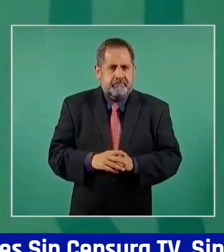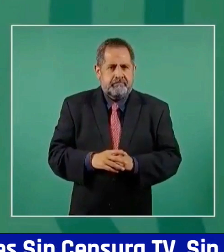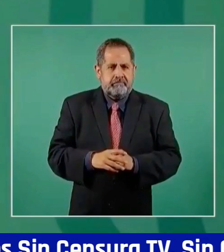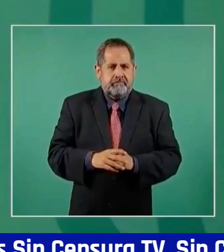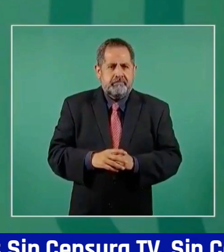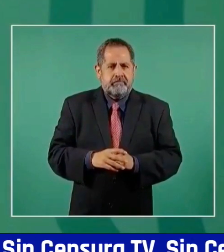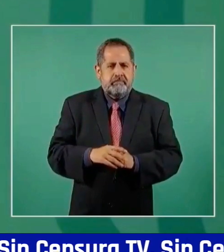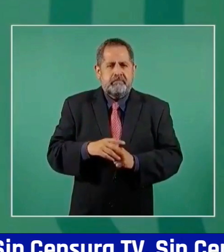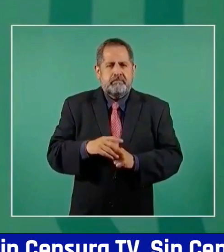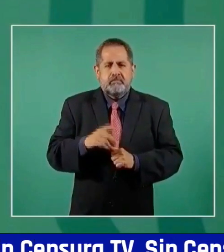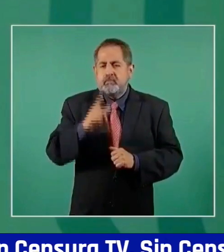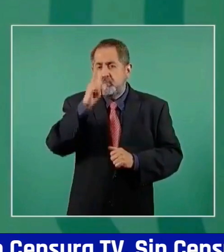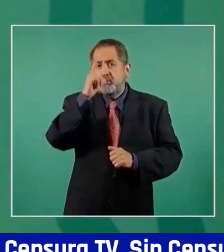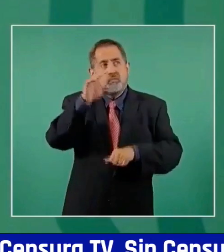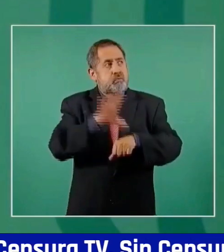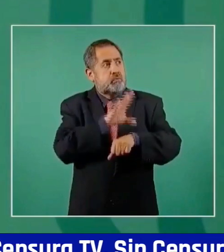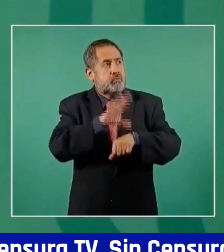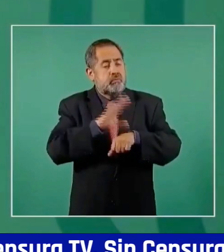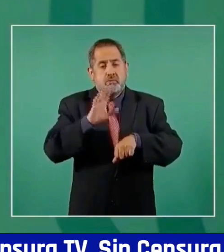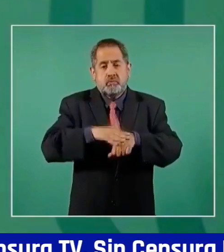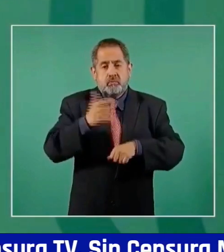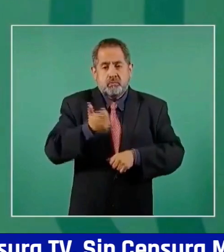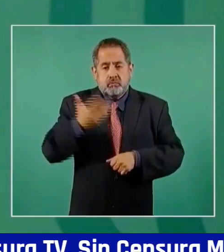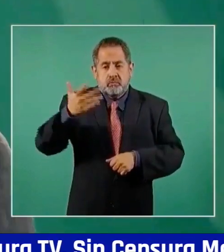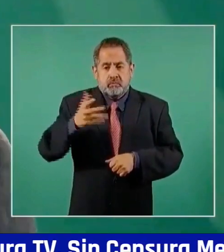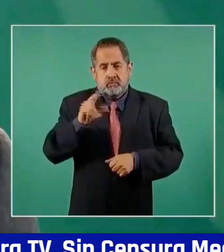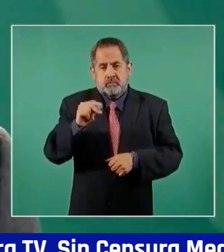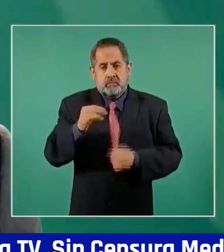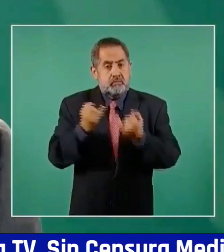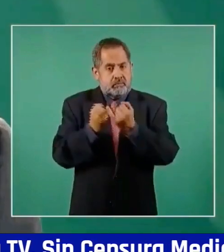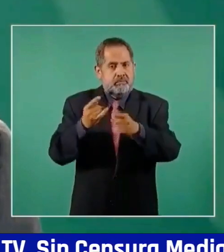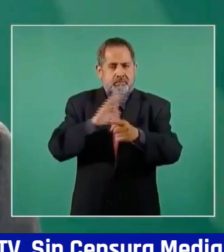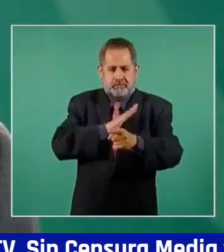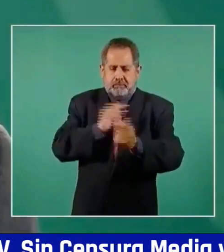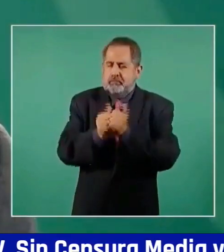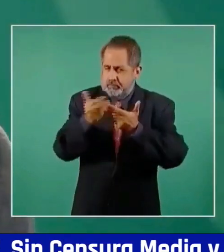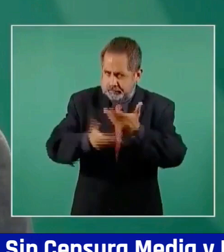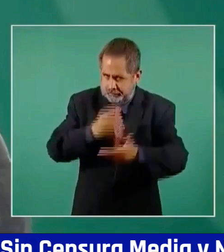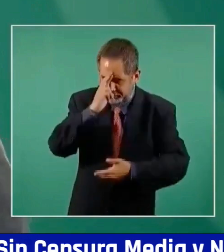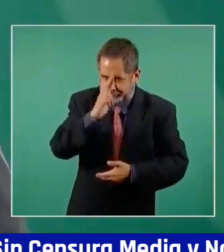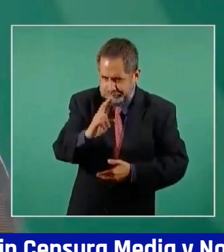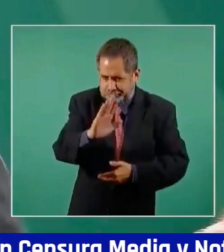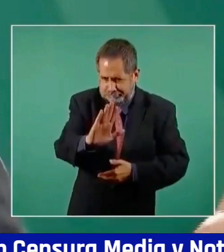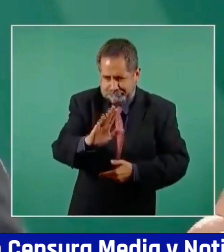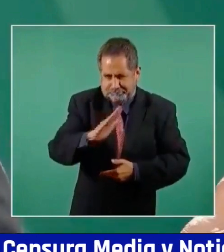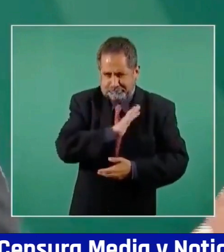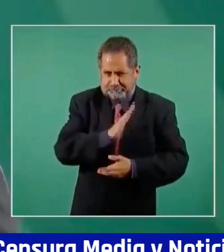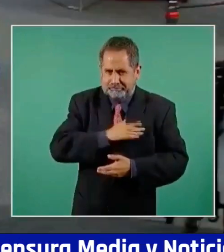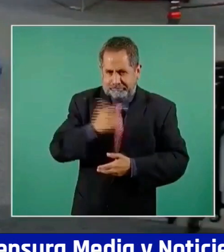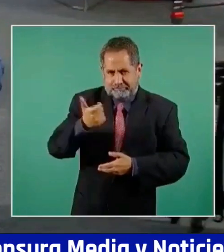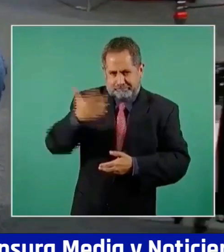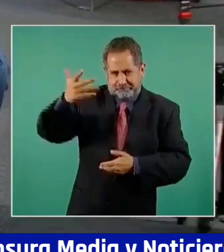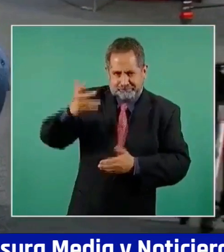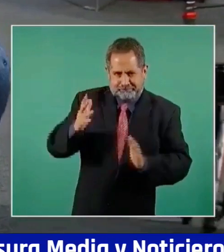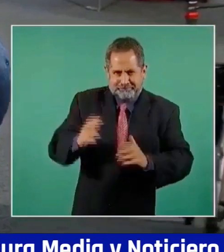No aumenta el precio de la luz como en España, con todo respeto.